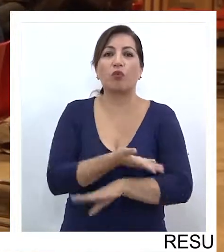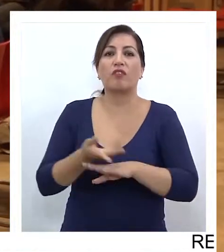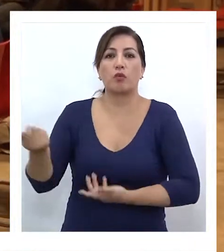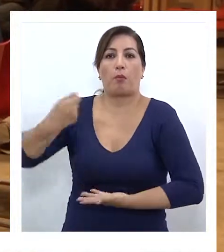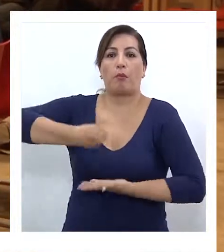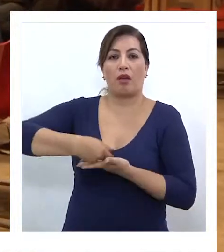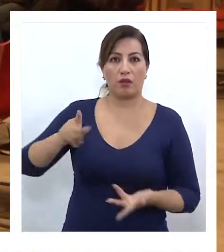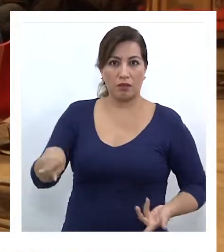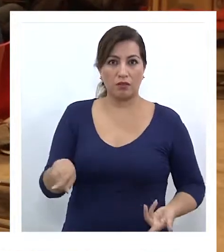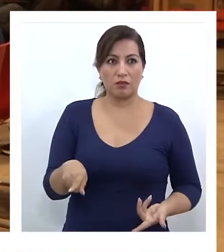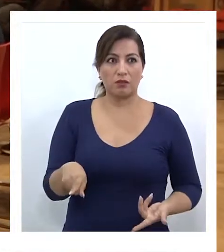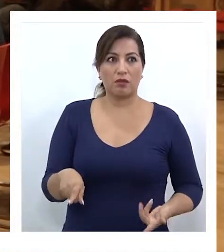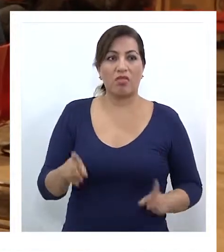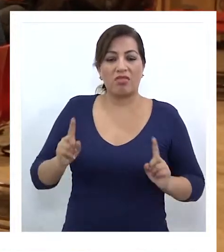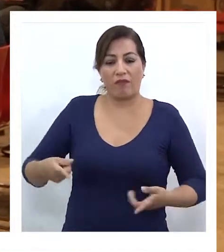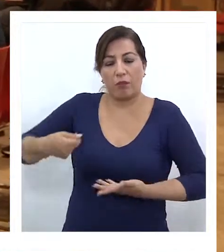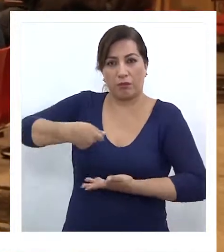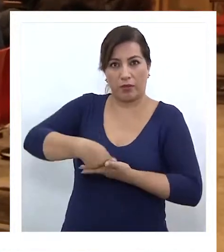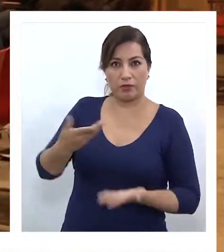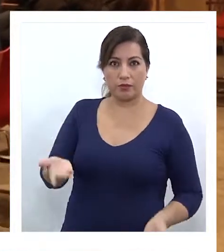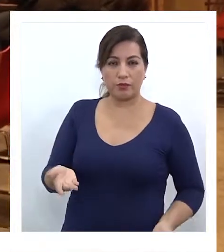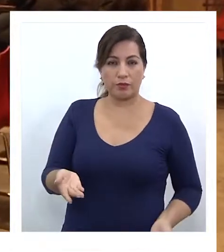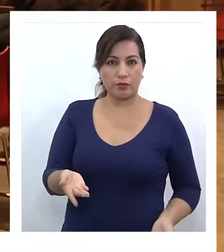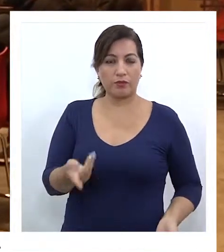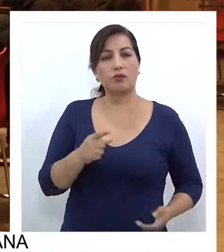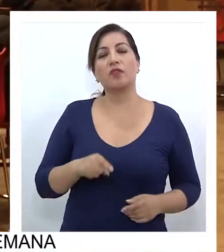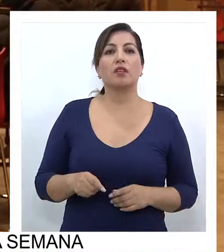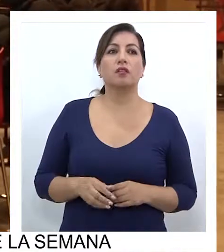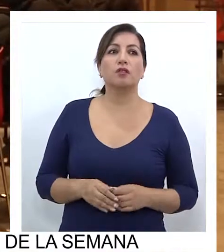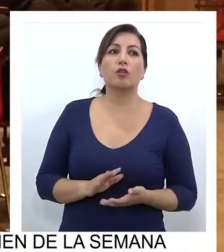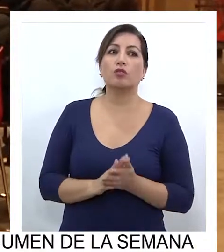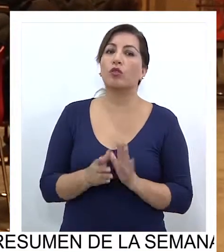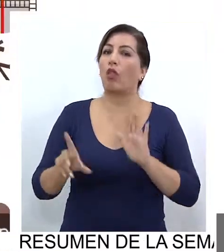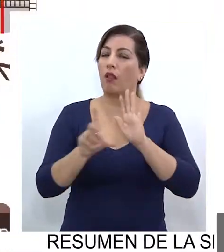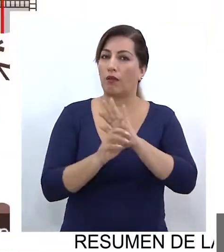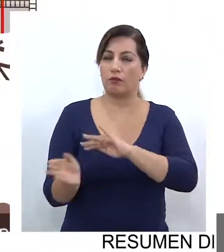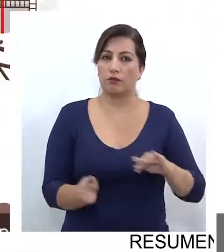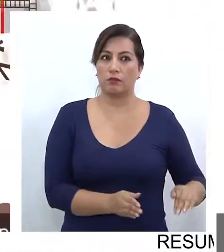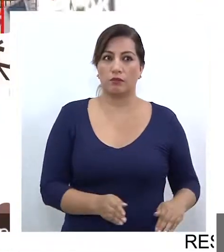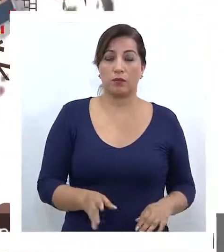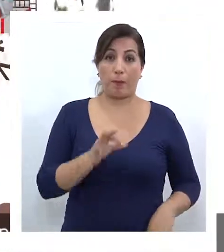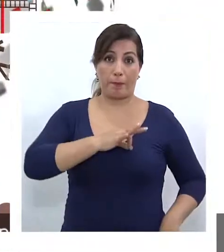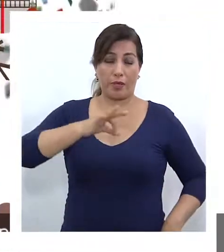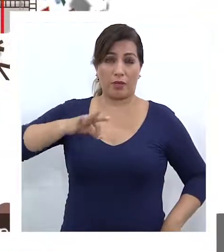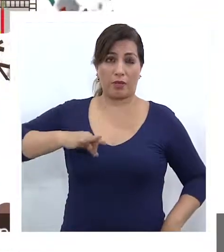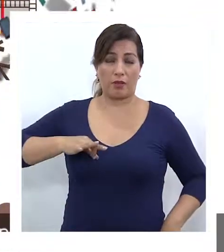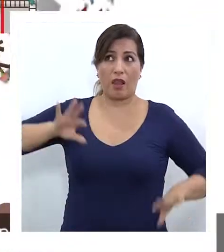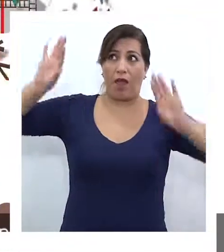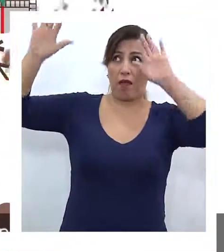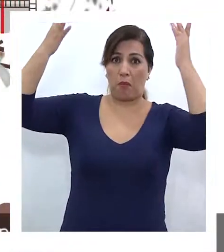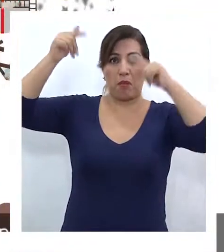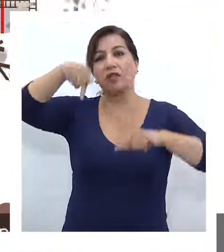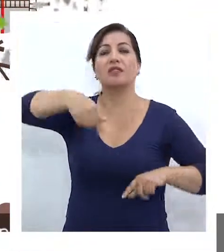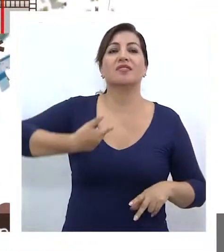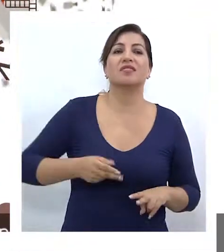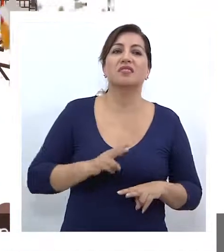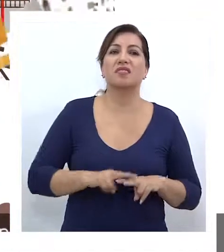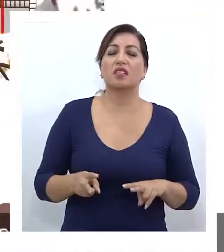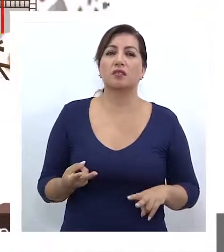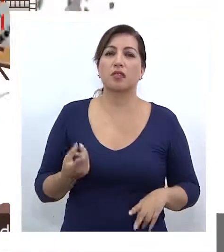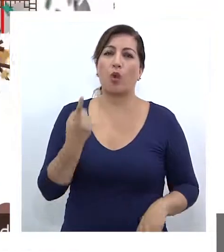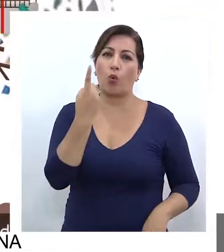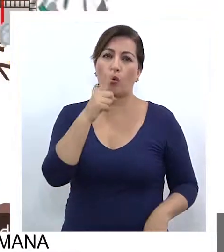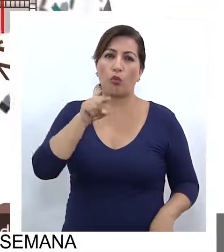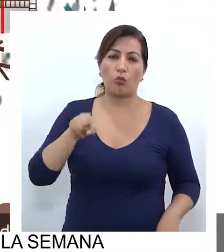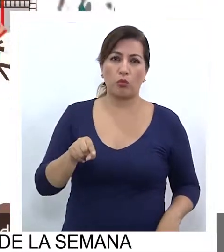servicio que finalmente tiene que ser pagado, ¿verdad? Y tiene que ser con todo lo de la ley. Según el Ministerio de Medio Ambiente, se producen